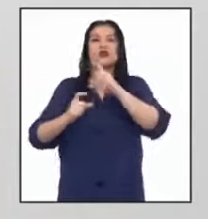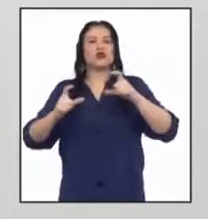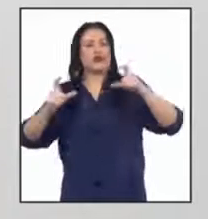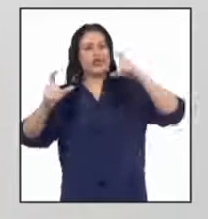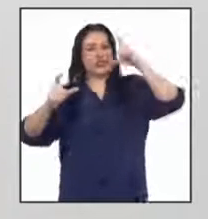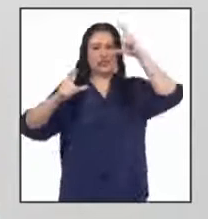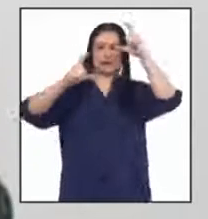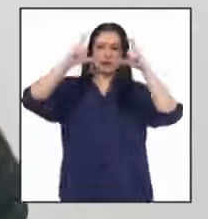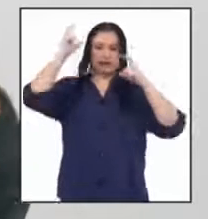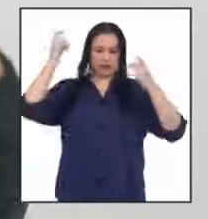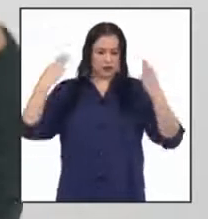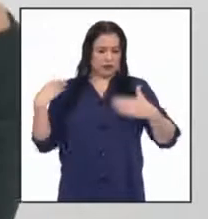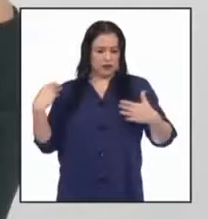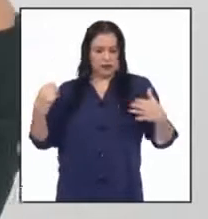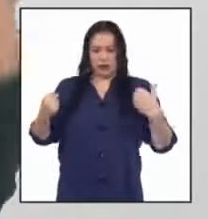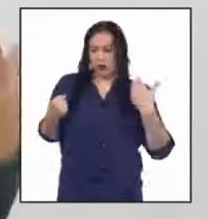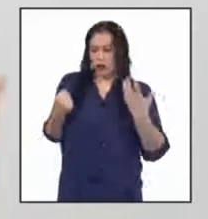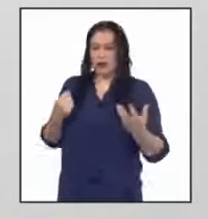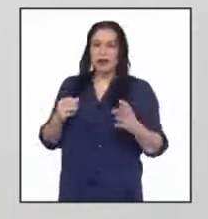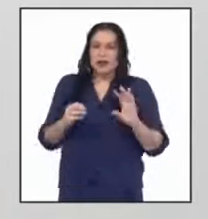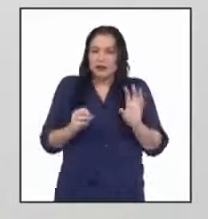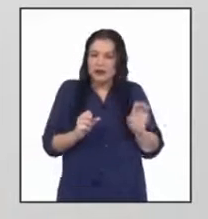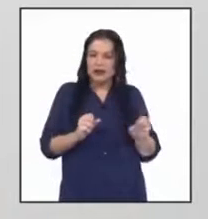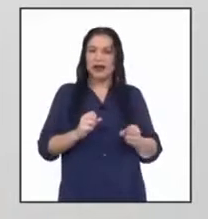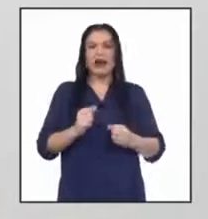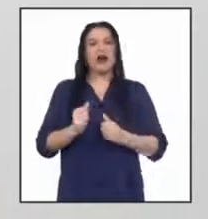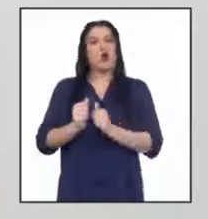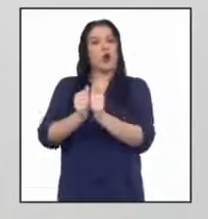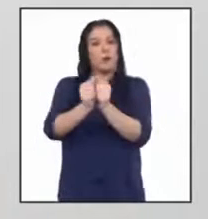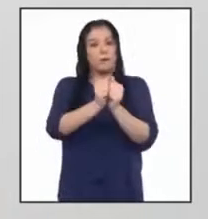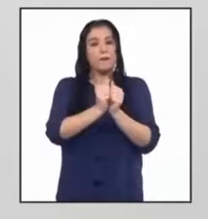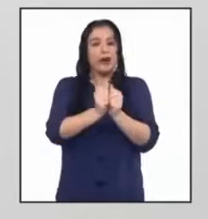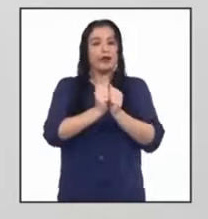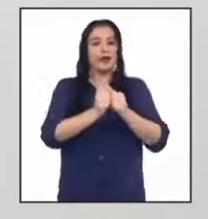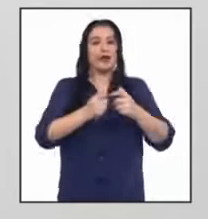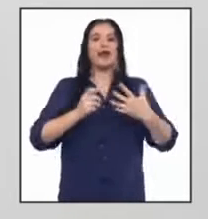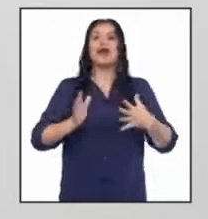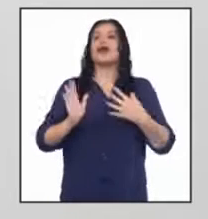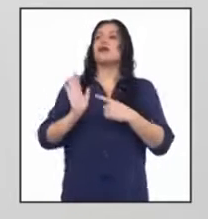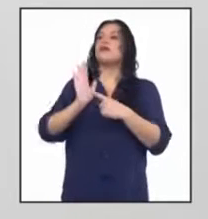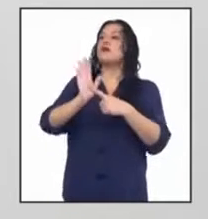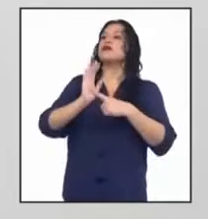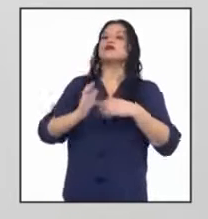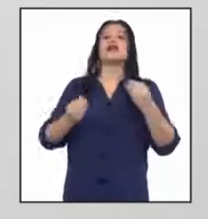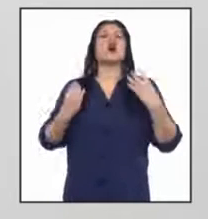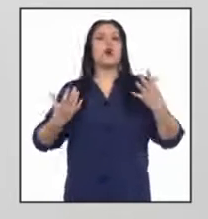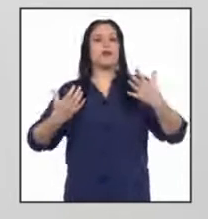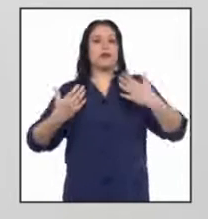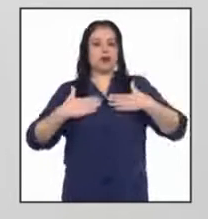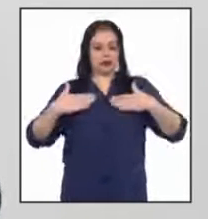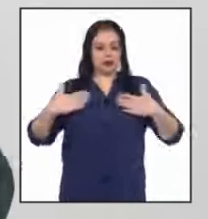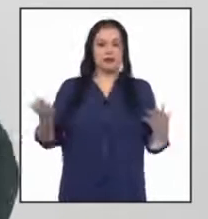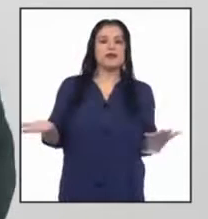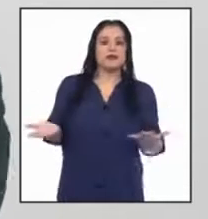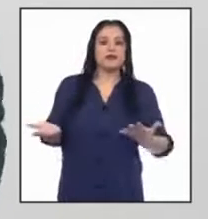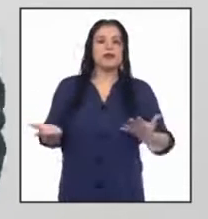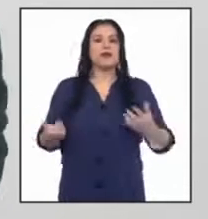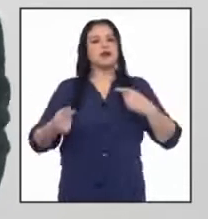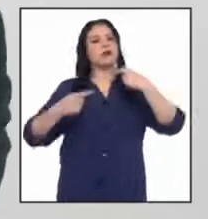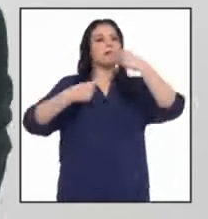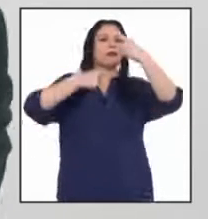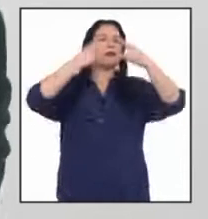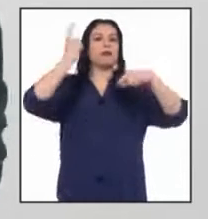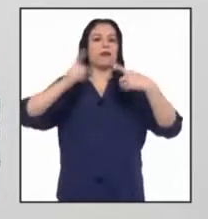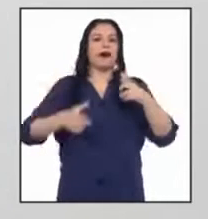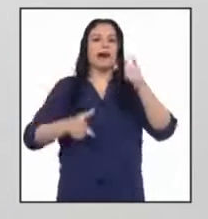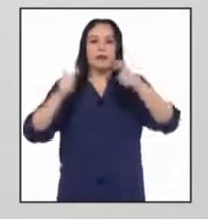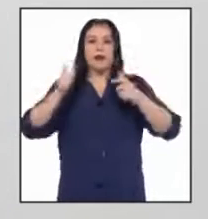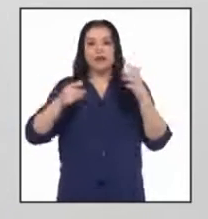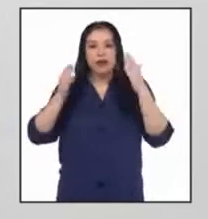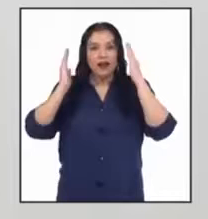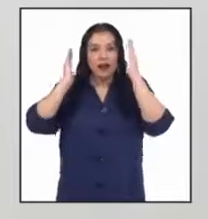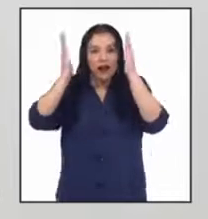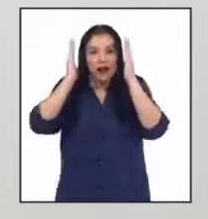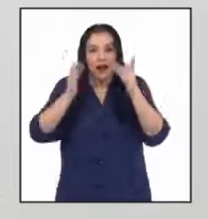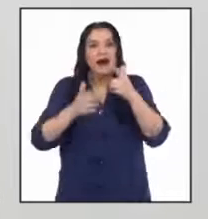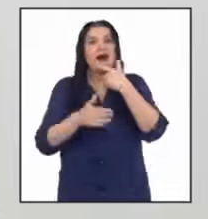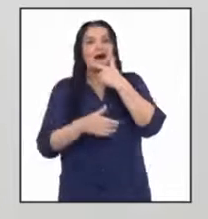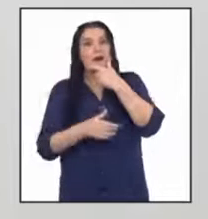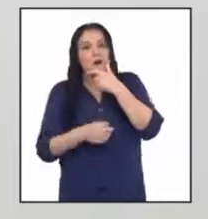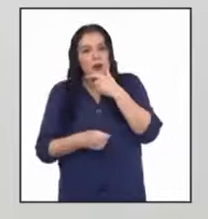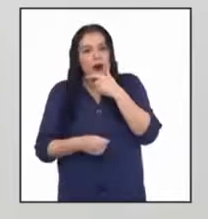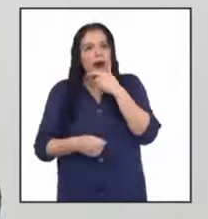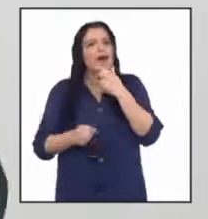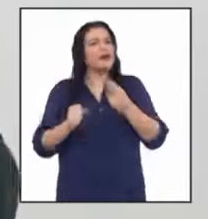gestos y movimientos que acompañen la expresión física del personaje durante el monólogo logrará llamar la atención